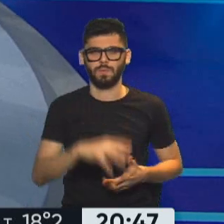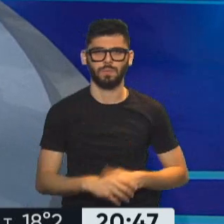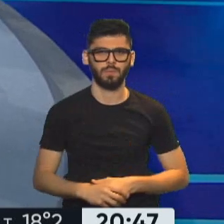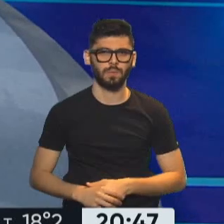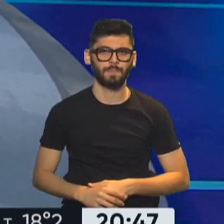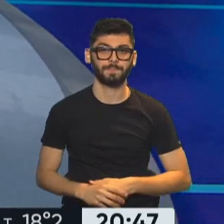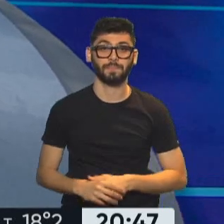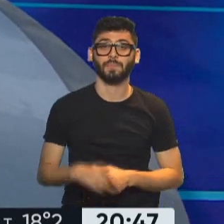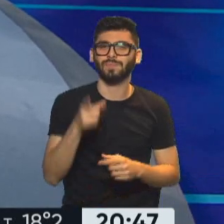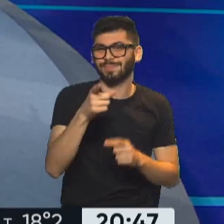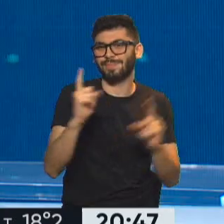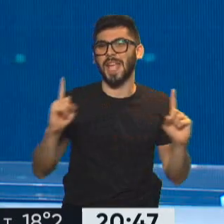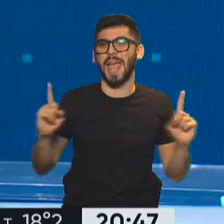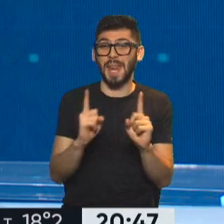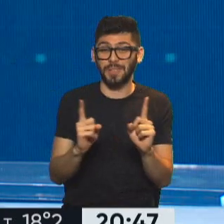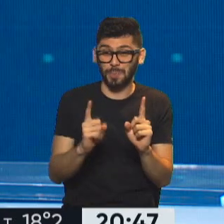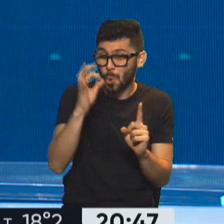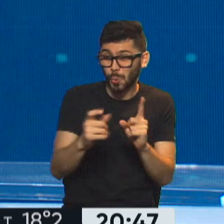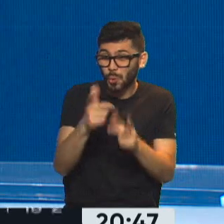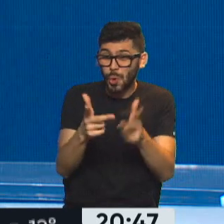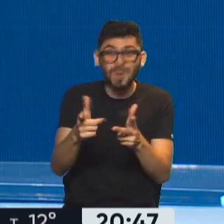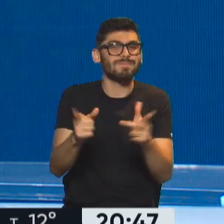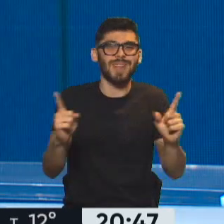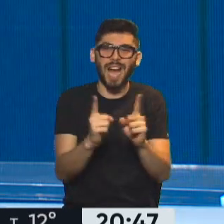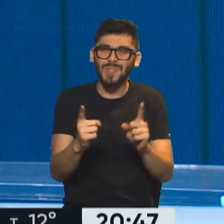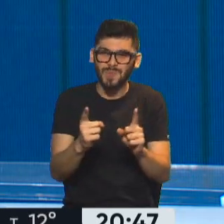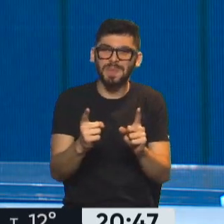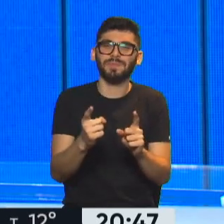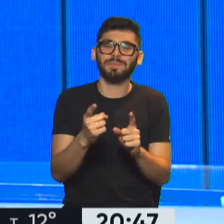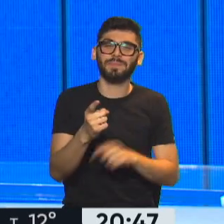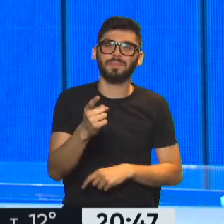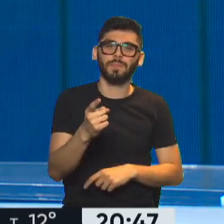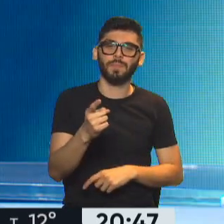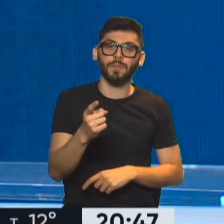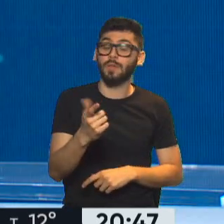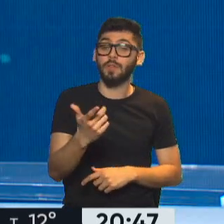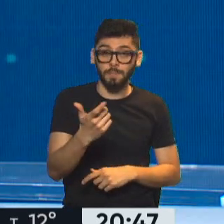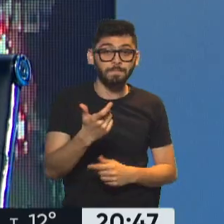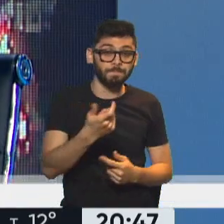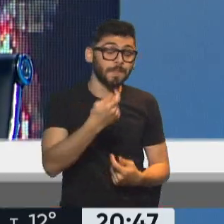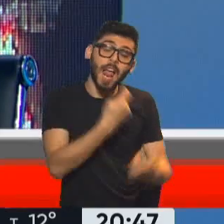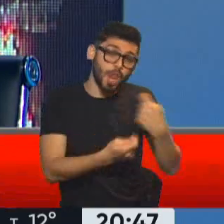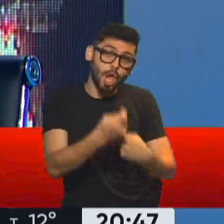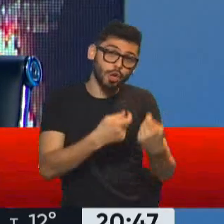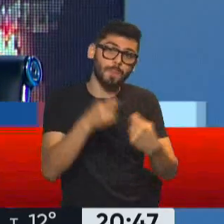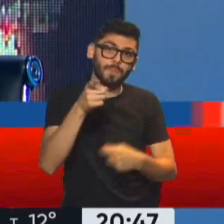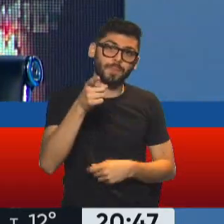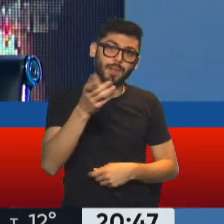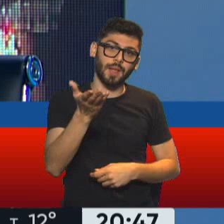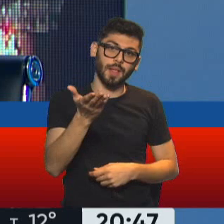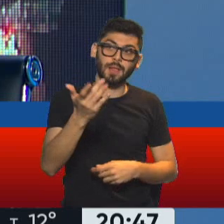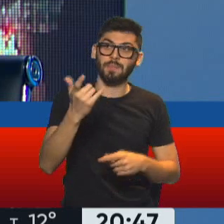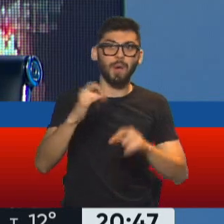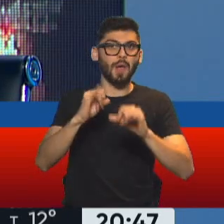Bueno, ahí estaba resumido, ¿no? Lo que traíamos a la mesa hace instantes. Un verdadero negociado, se explicaba bien en